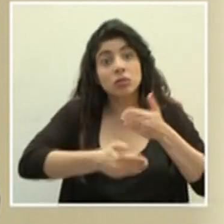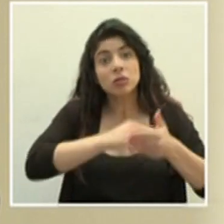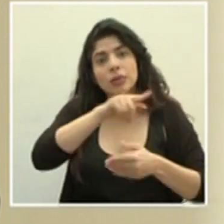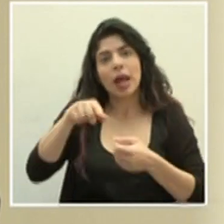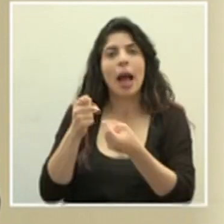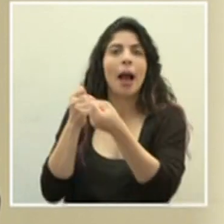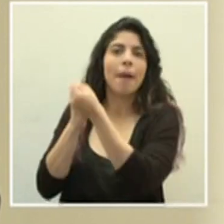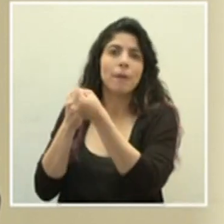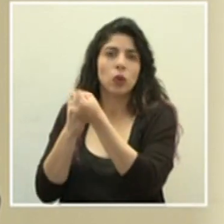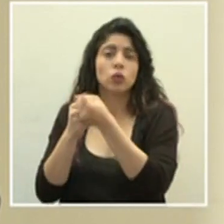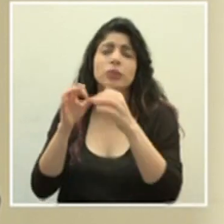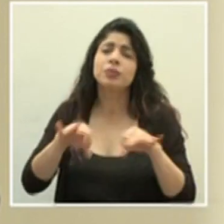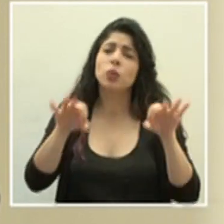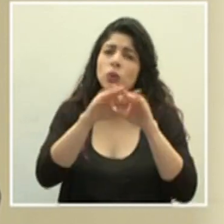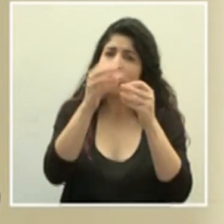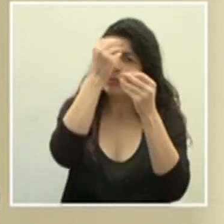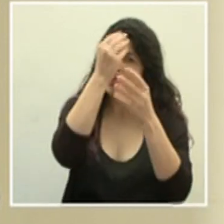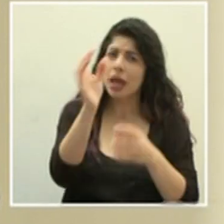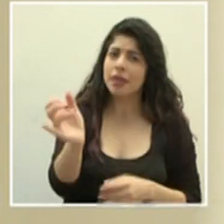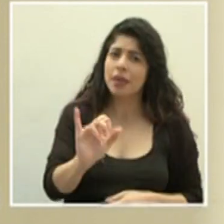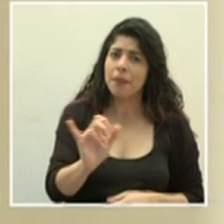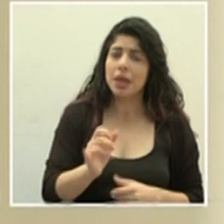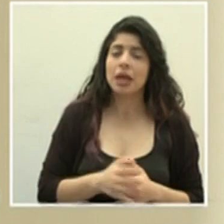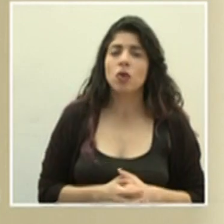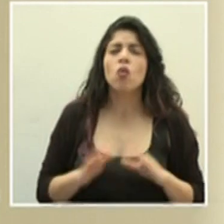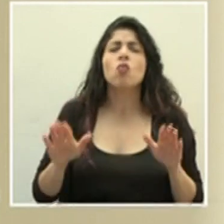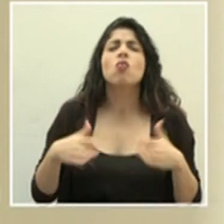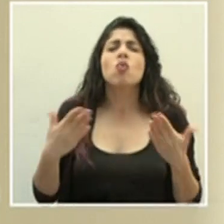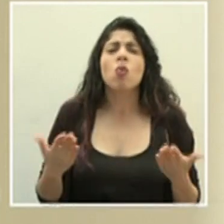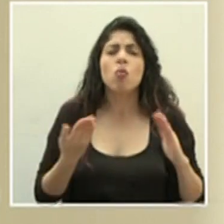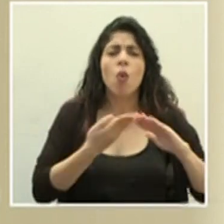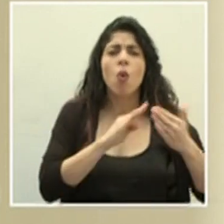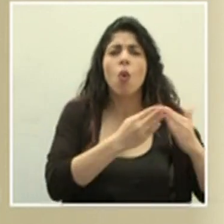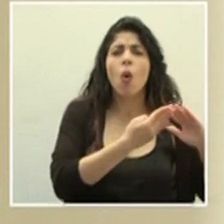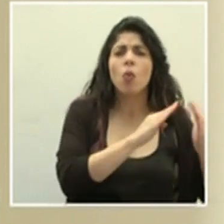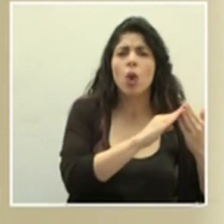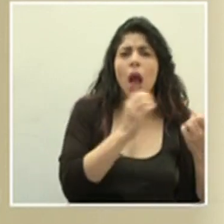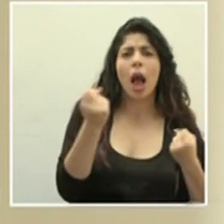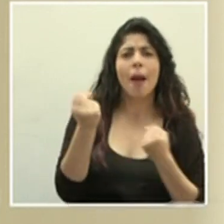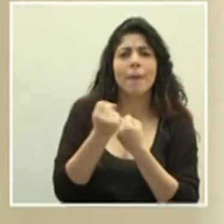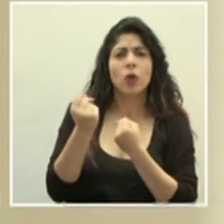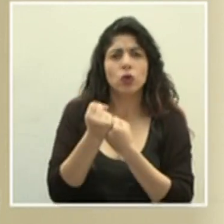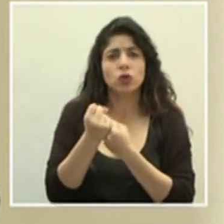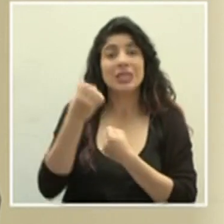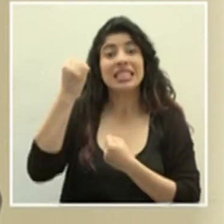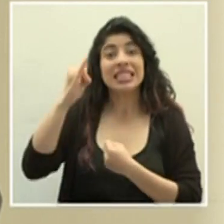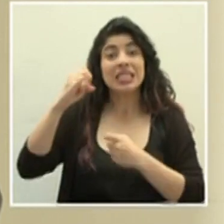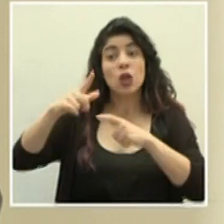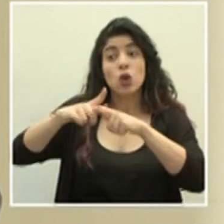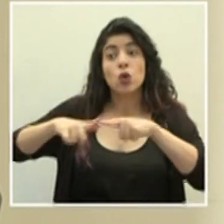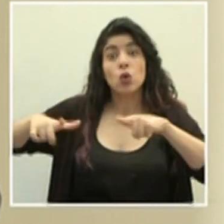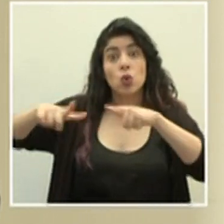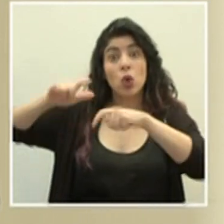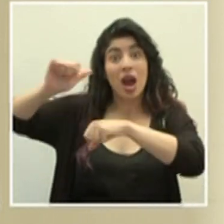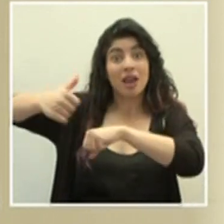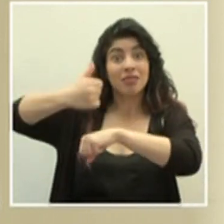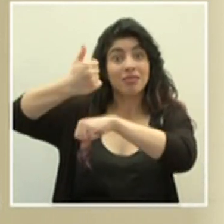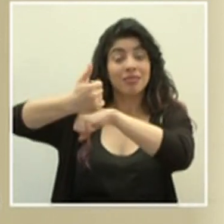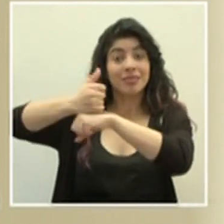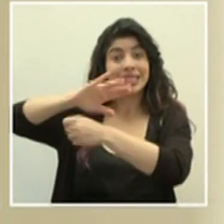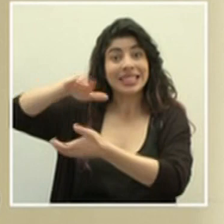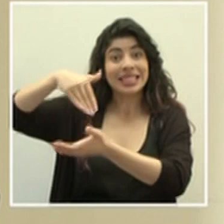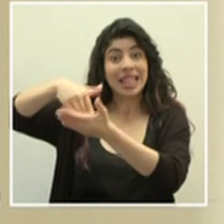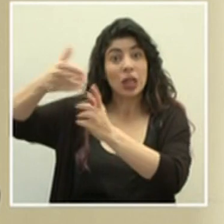desarrollando. Es importante mencionar también que para el apoyo comunitario en los sitios donde se establezca un albergue de esta naturaleza, un centro